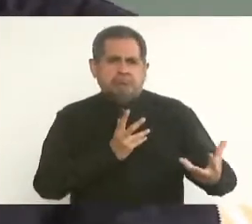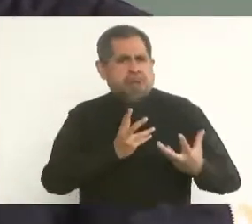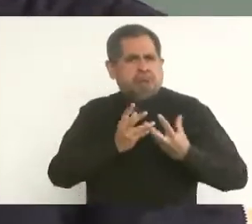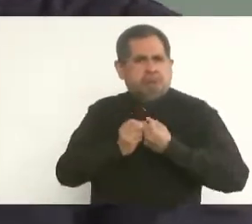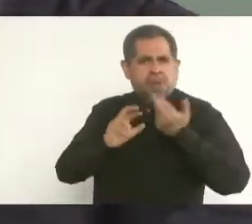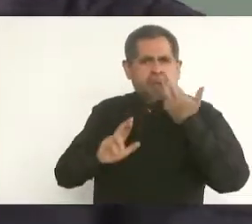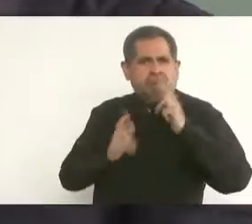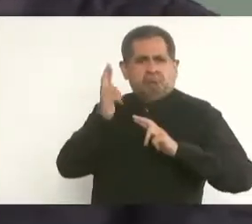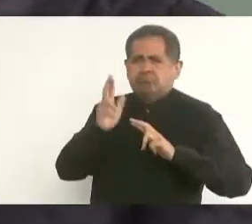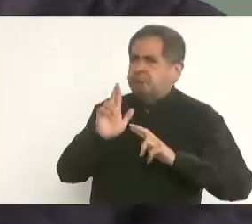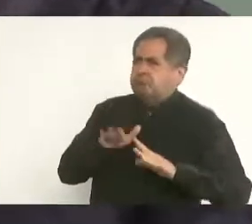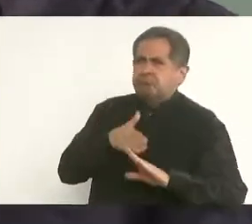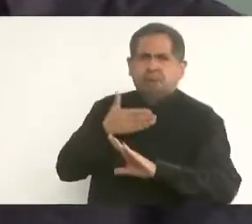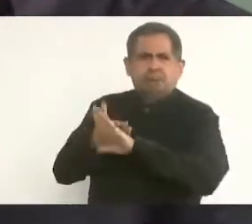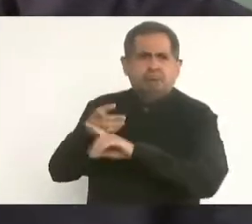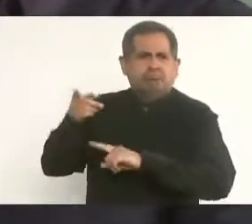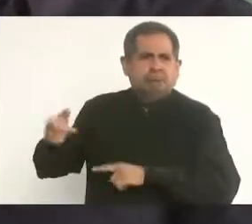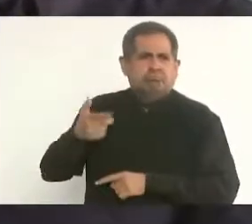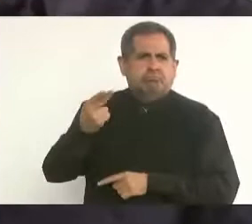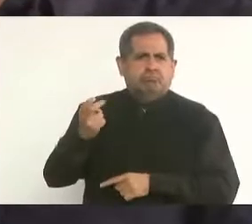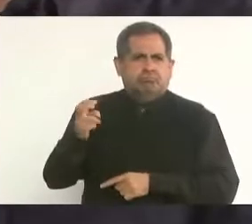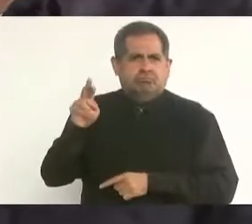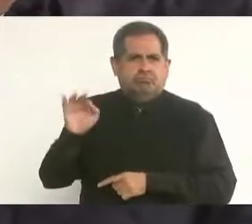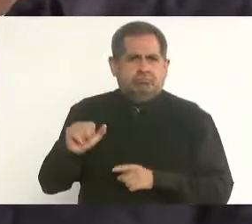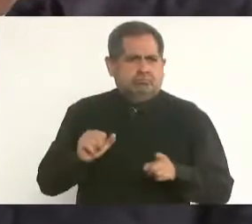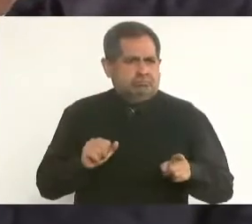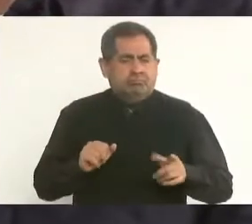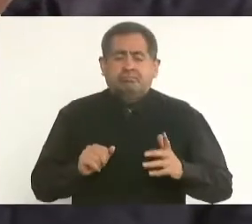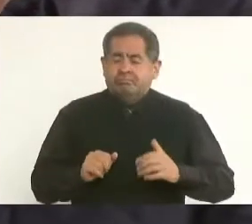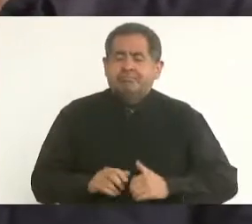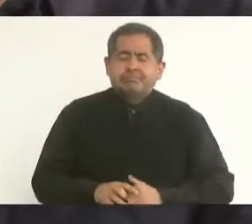revolucionaria otros dirigentes,